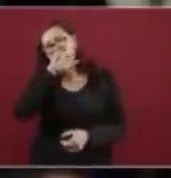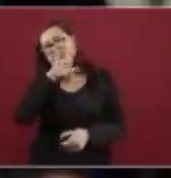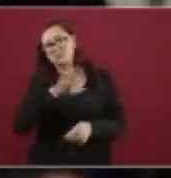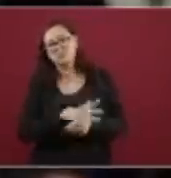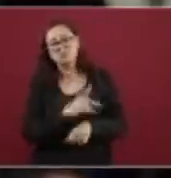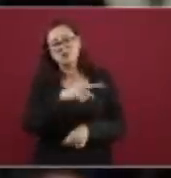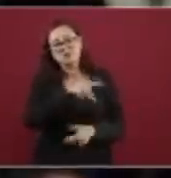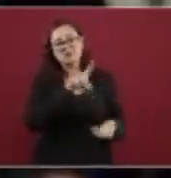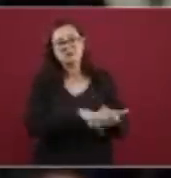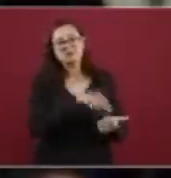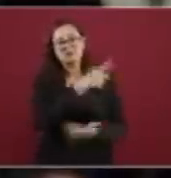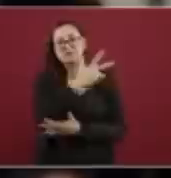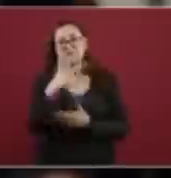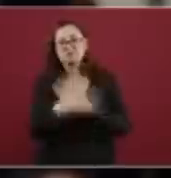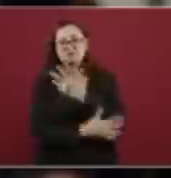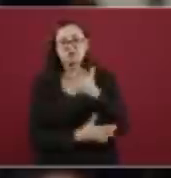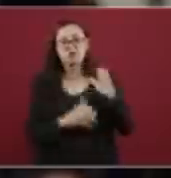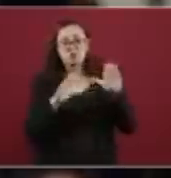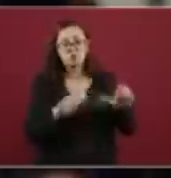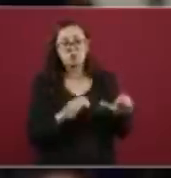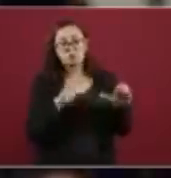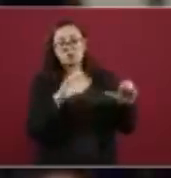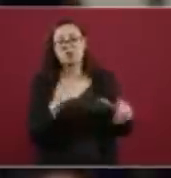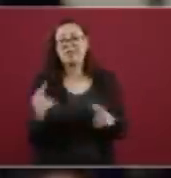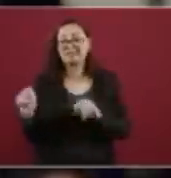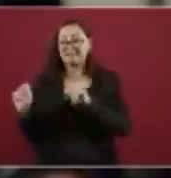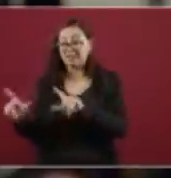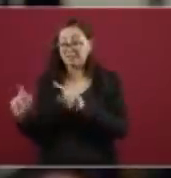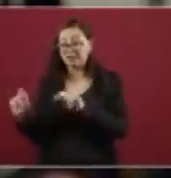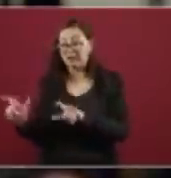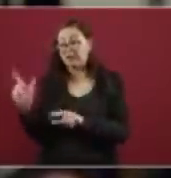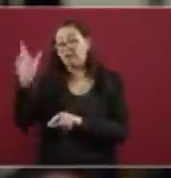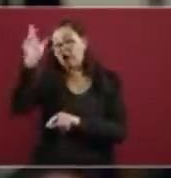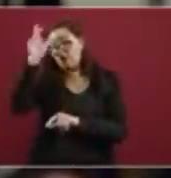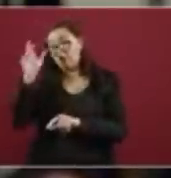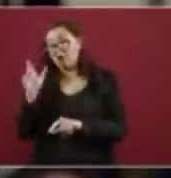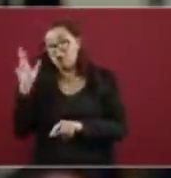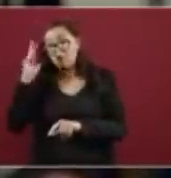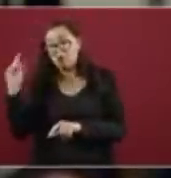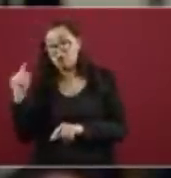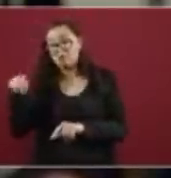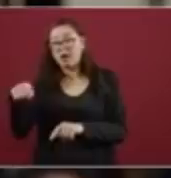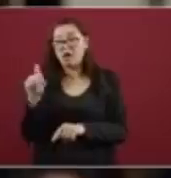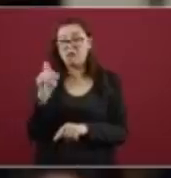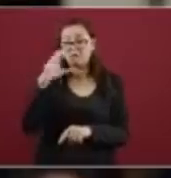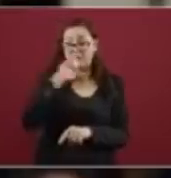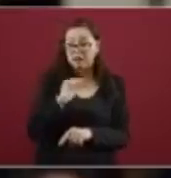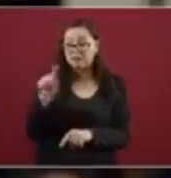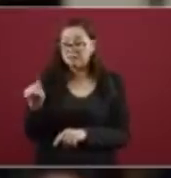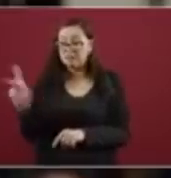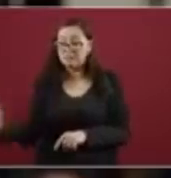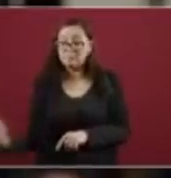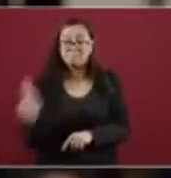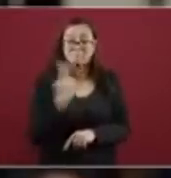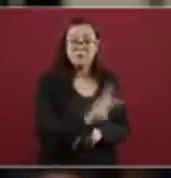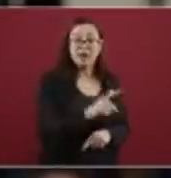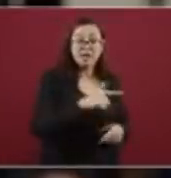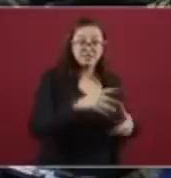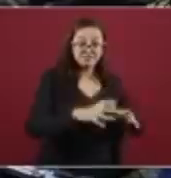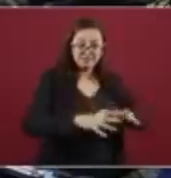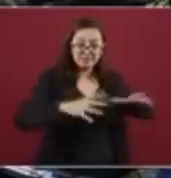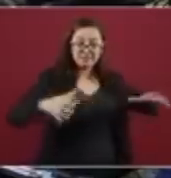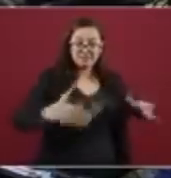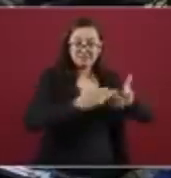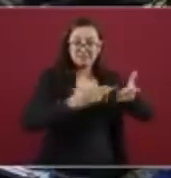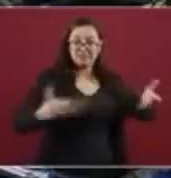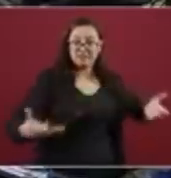que es incluso más grande que estados completos como Tlaxcala, Colima o Aguascalientes. Quisiéramos saber si existe la posibilidad de que el gobierno federal intervenga